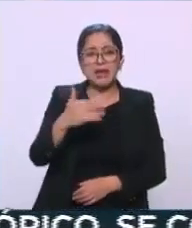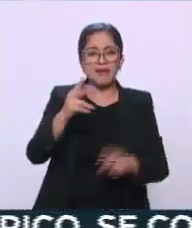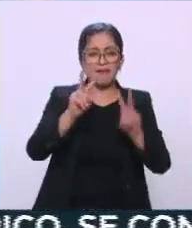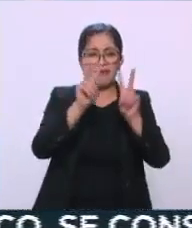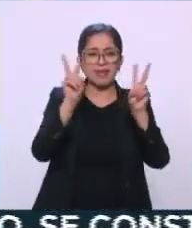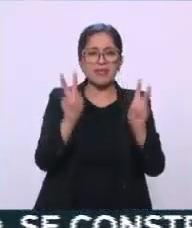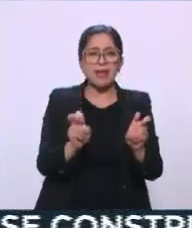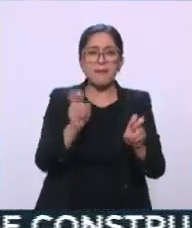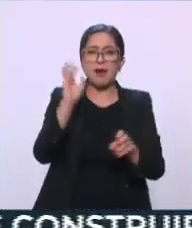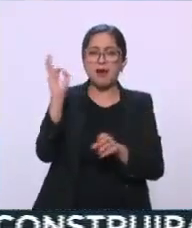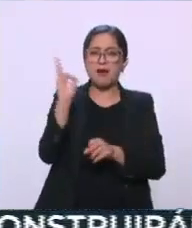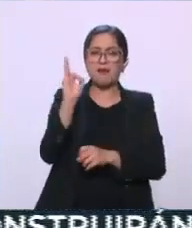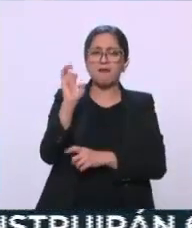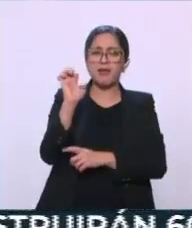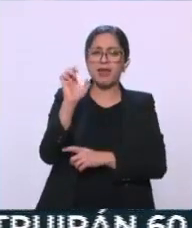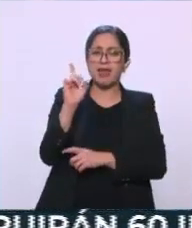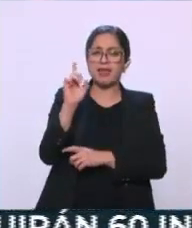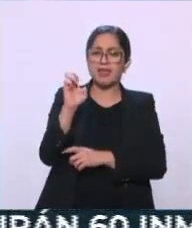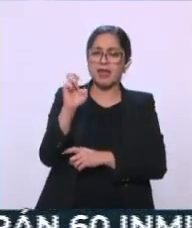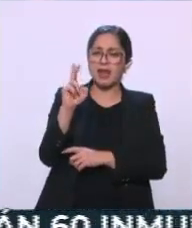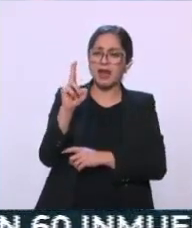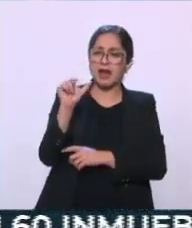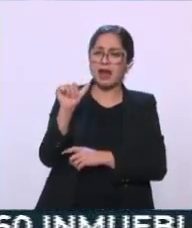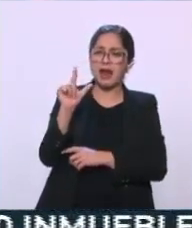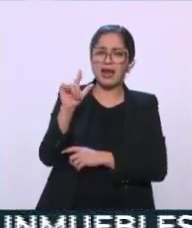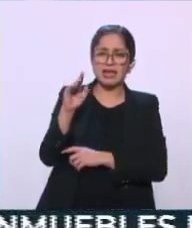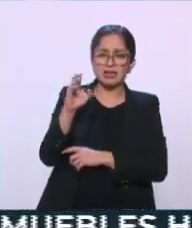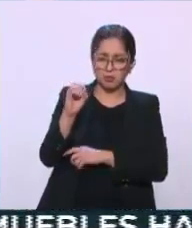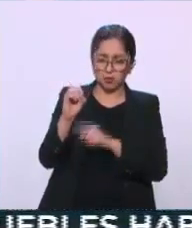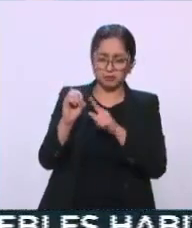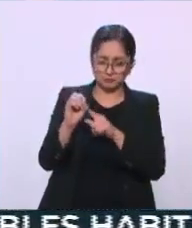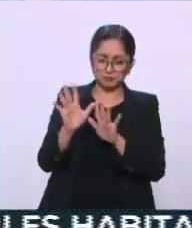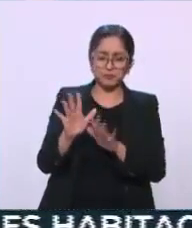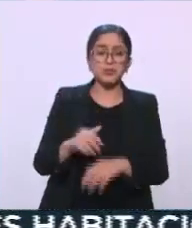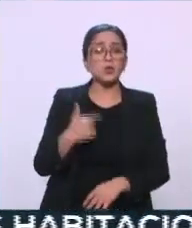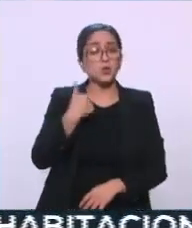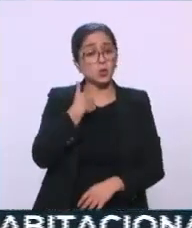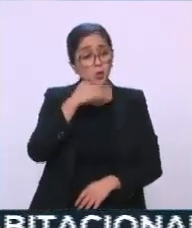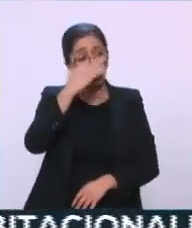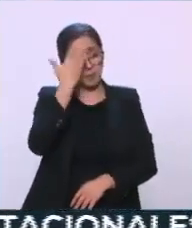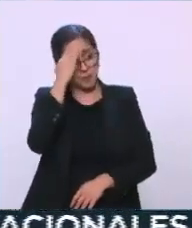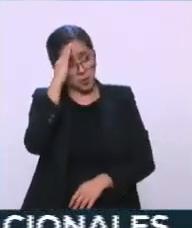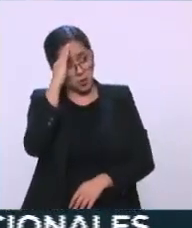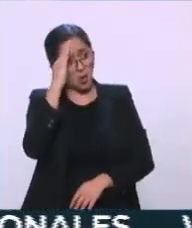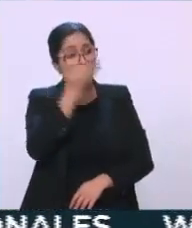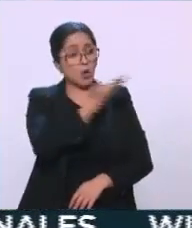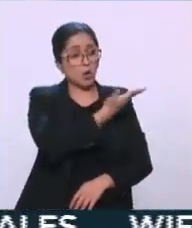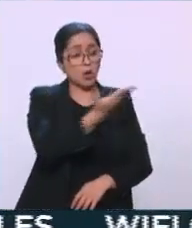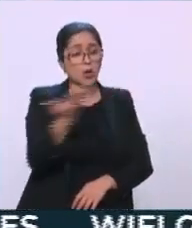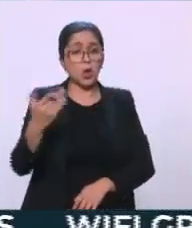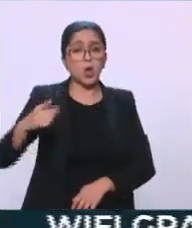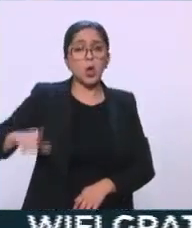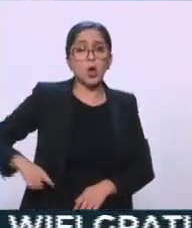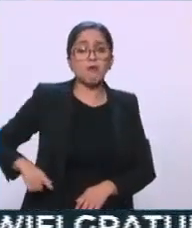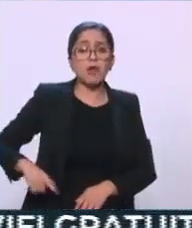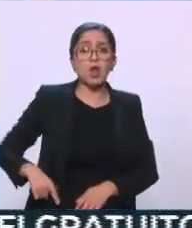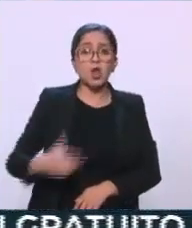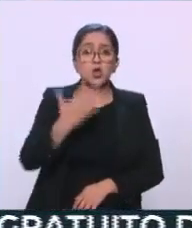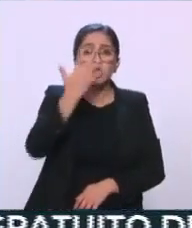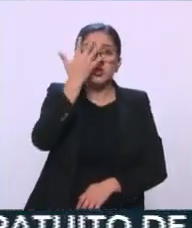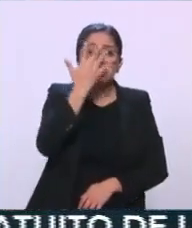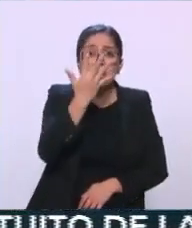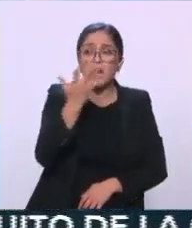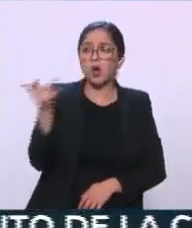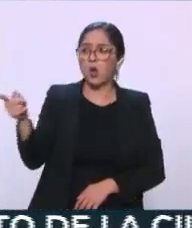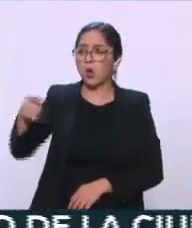del federalismo. Yo espero que los gobernadores serios no escuchen este tipo de mensaje como